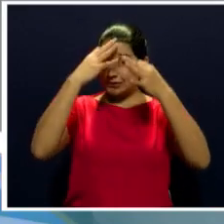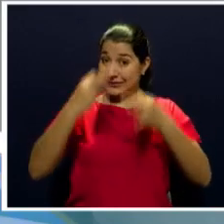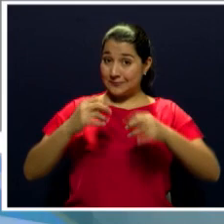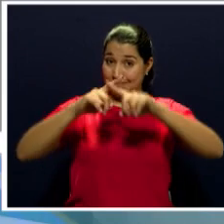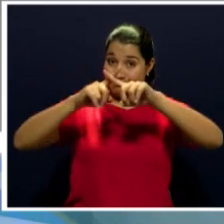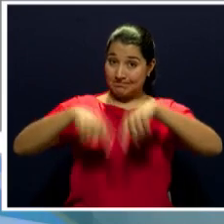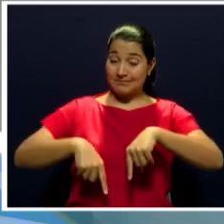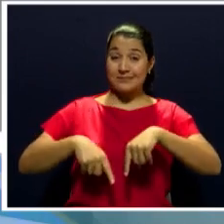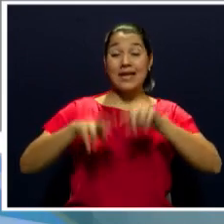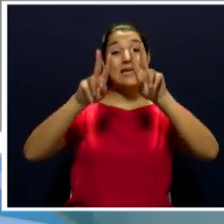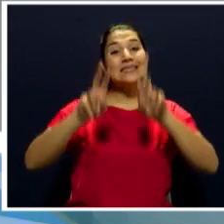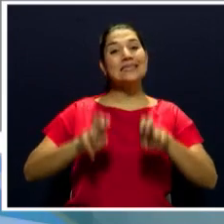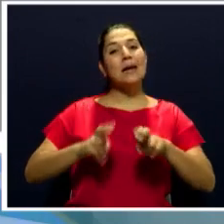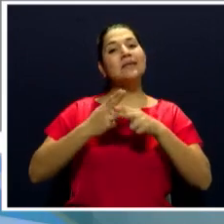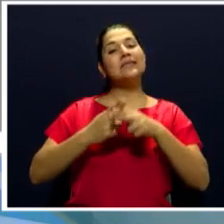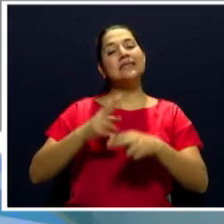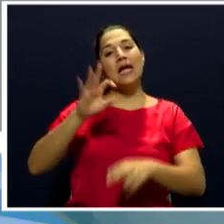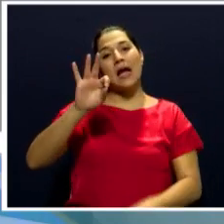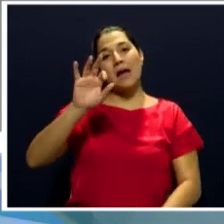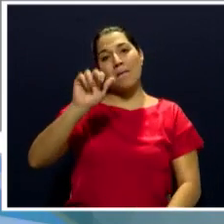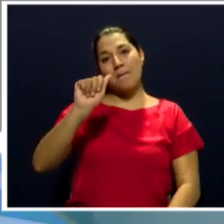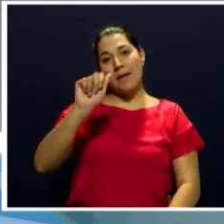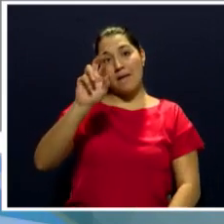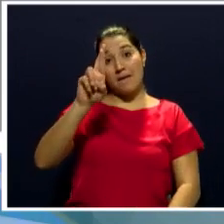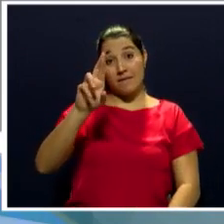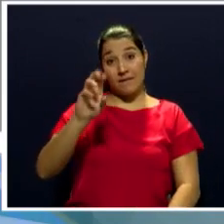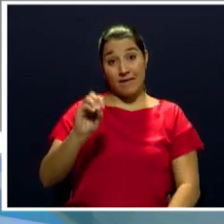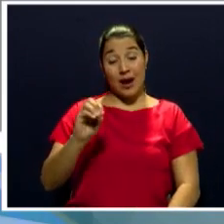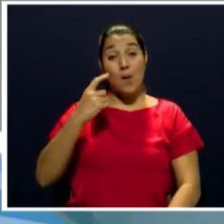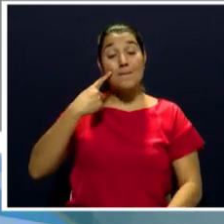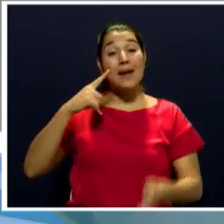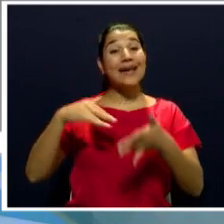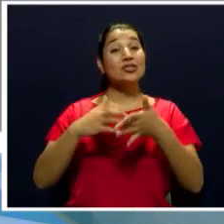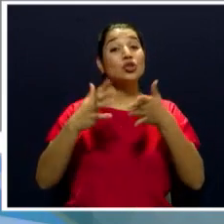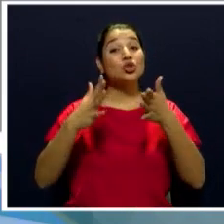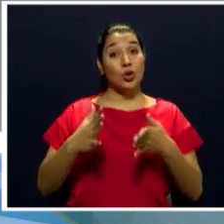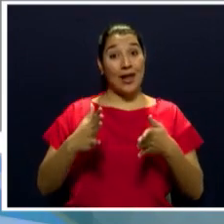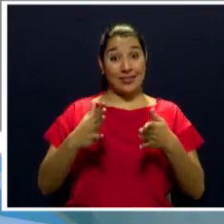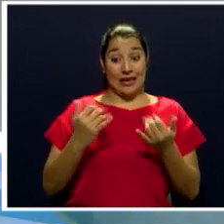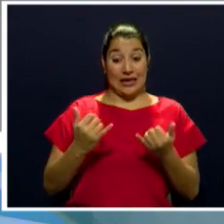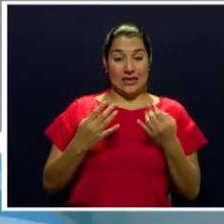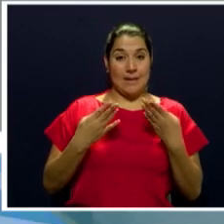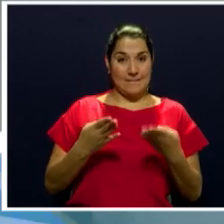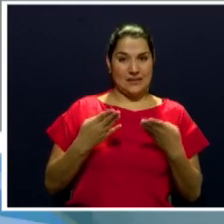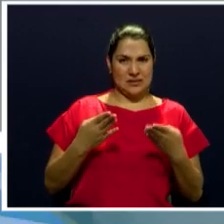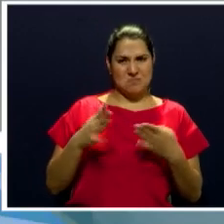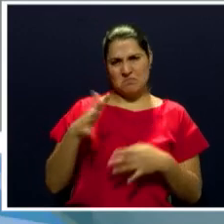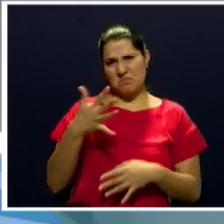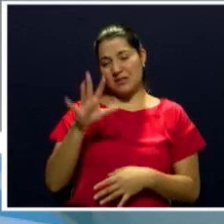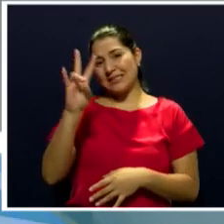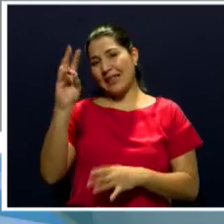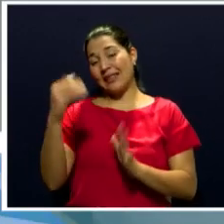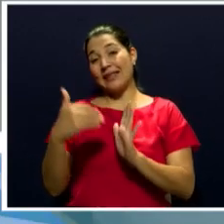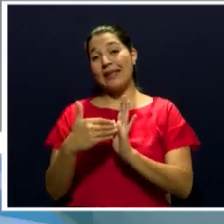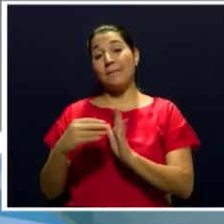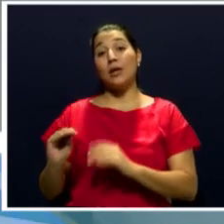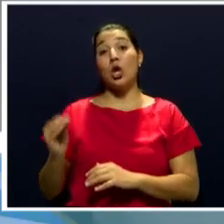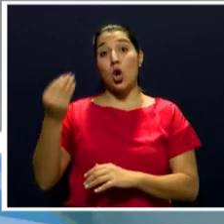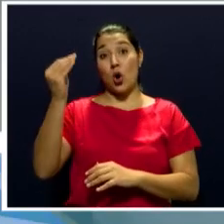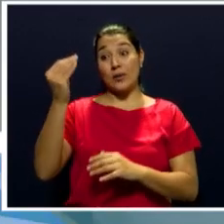de bachillerato que debían realizar unos 70.000 jóvenes que están en el último año de